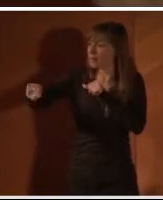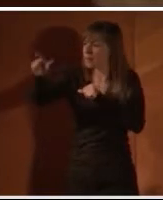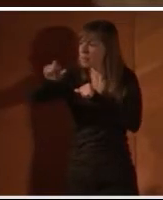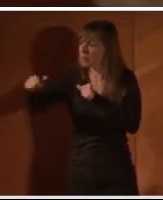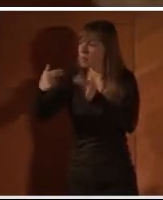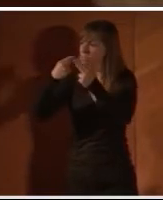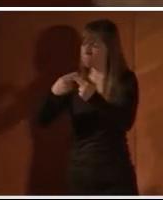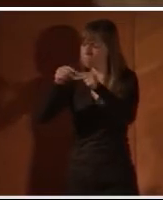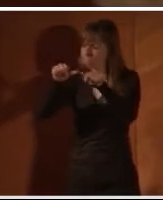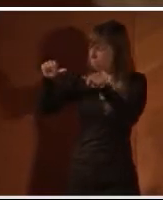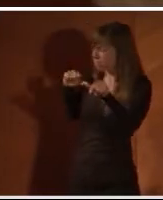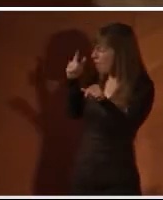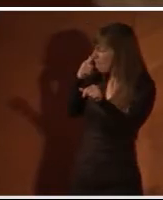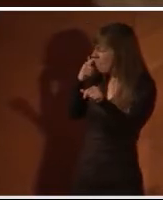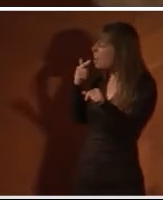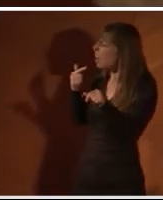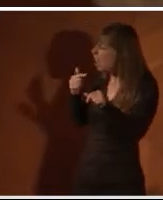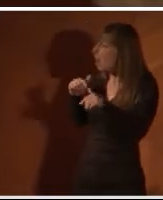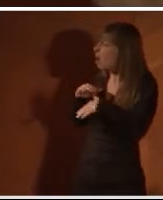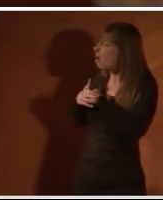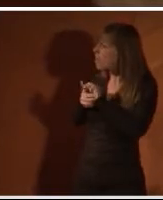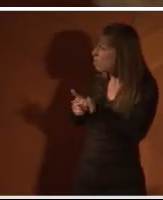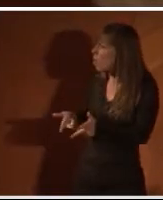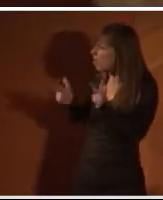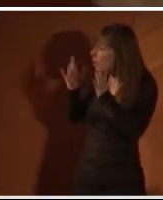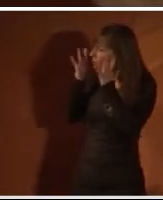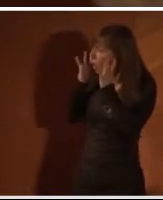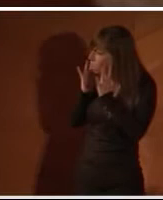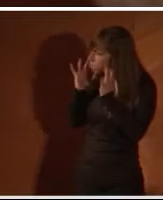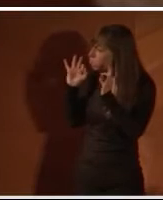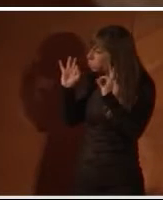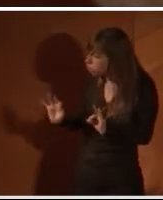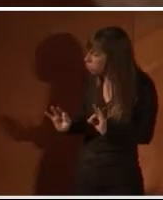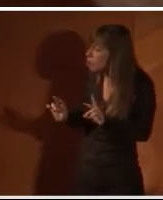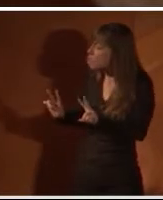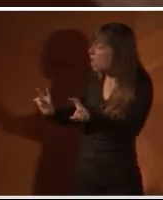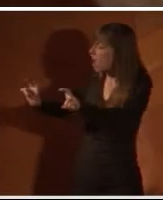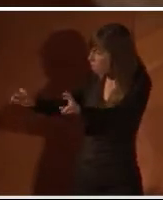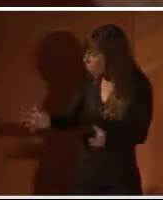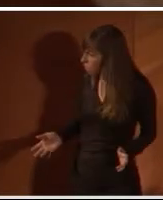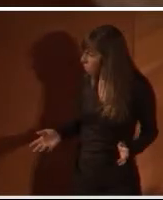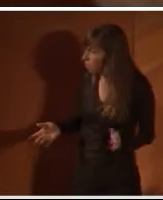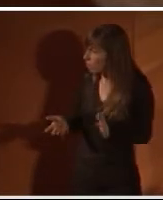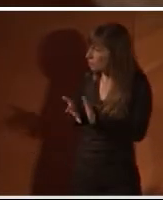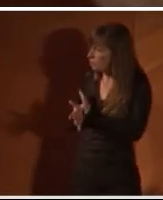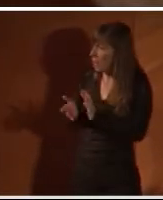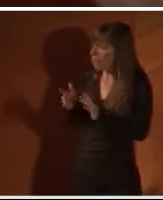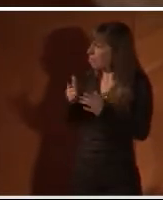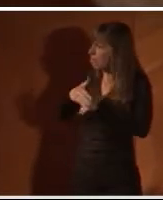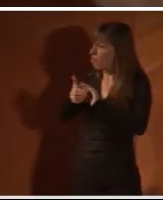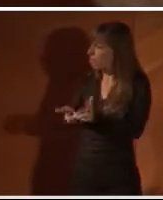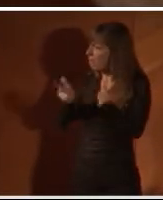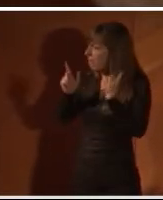formas tradicionales de la democracia parlamentaria y comenzaba a abrirse las nuevas formas de la democracia directa, ¿no?